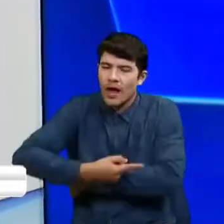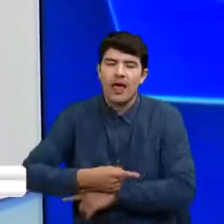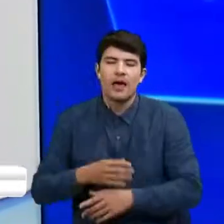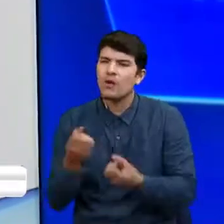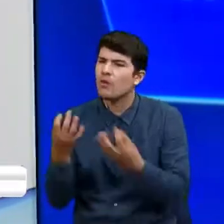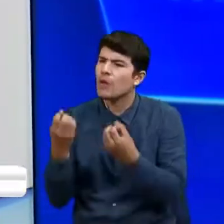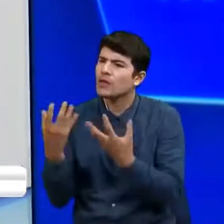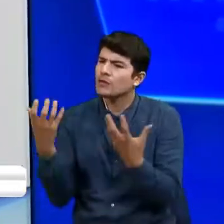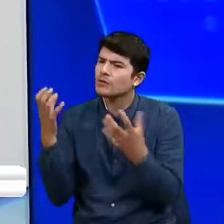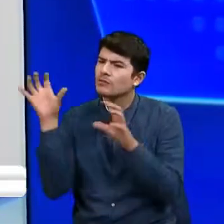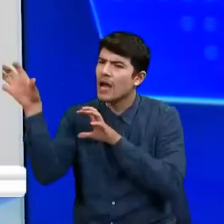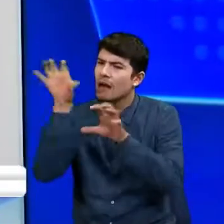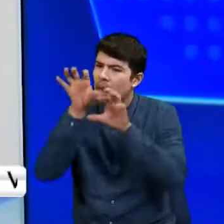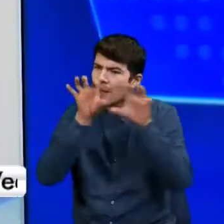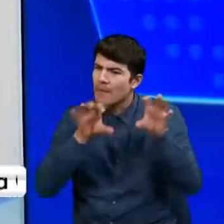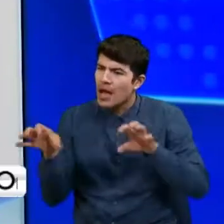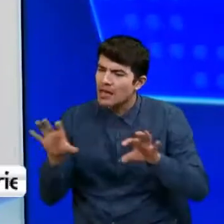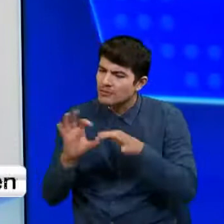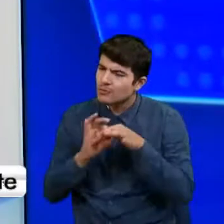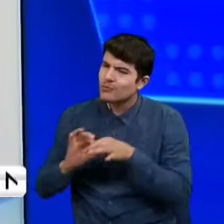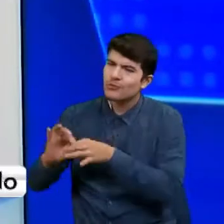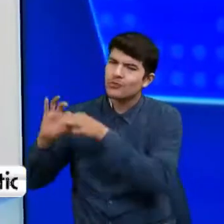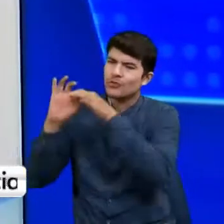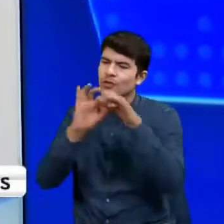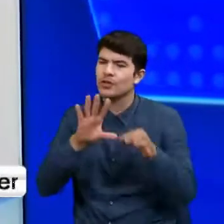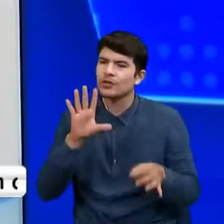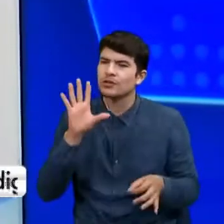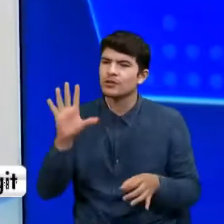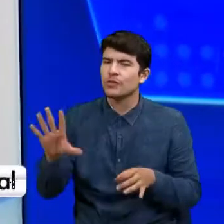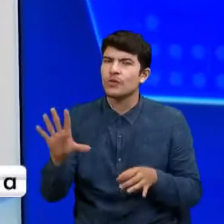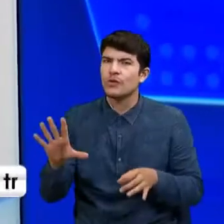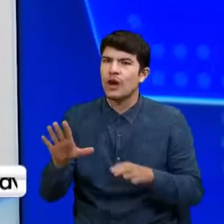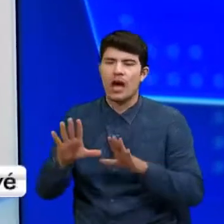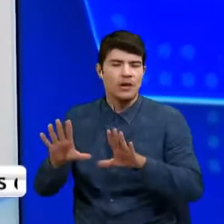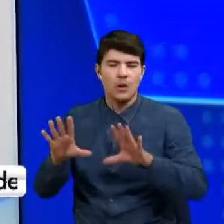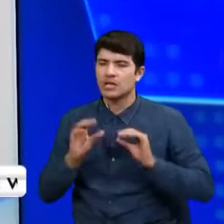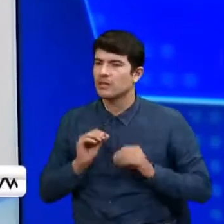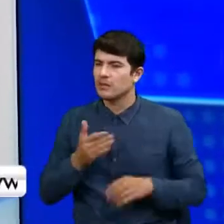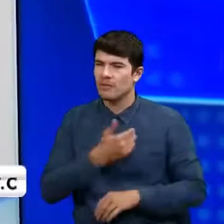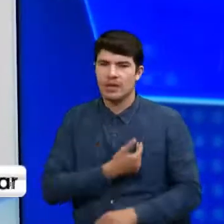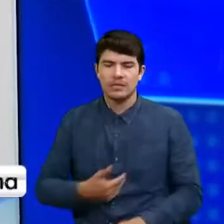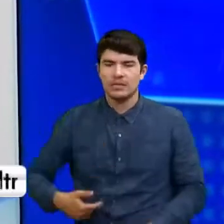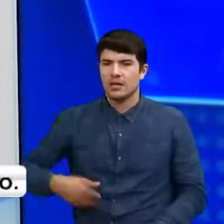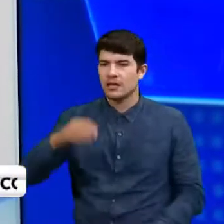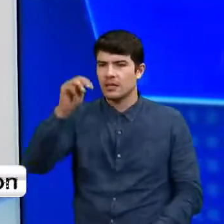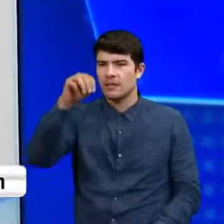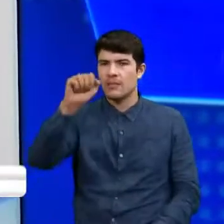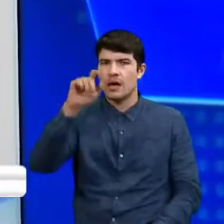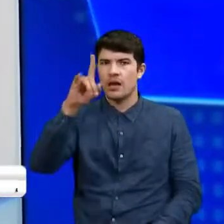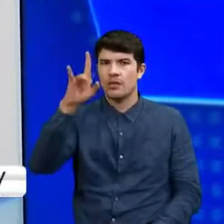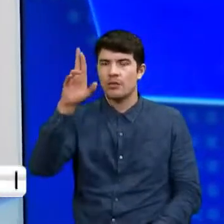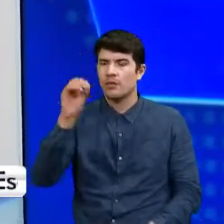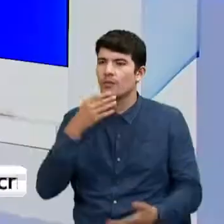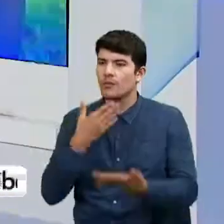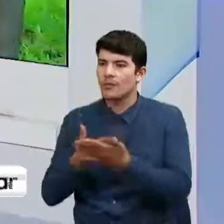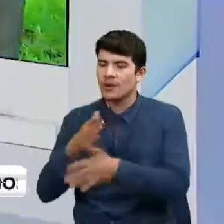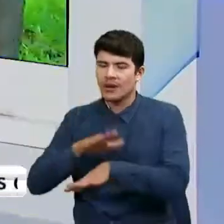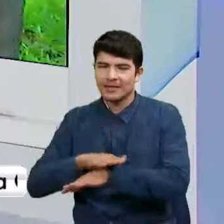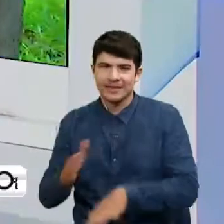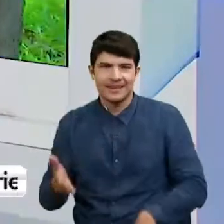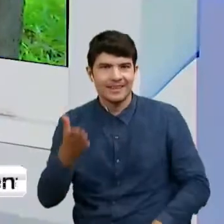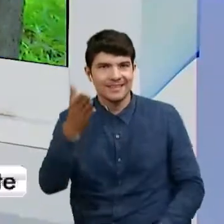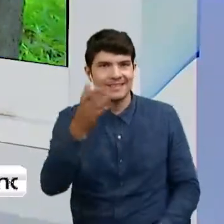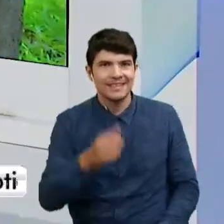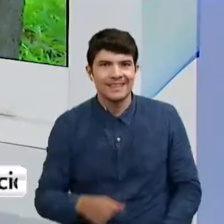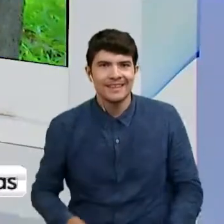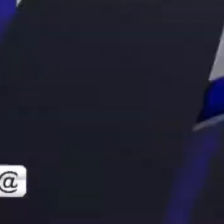países se unieron a esta votación acp le visitó en rechazo a todo el régimen del presidente nicolás maduro buenas tardes